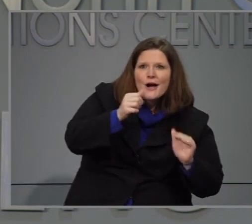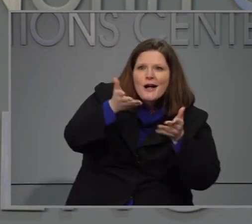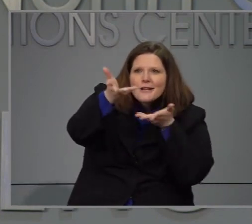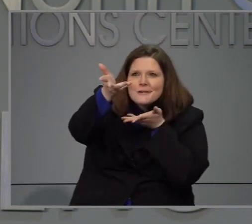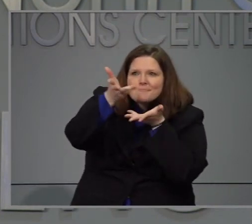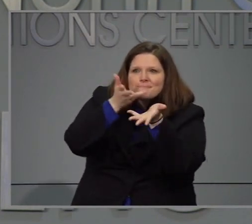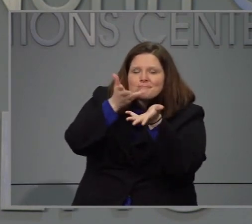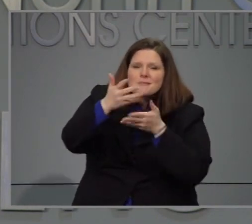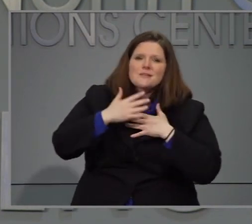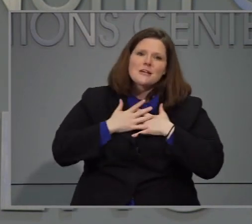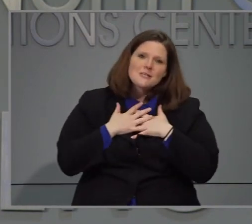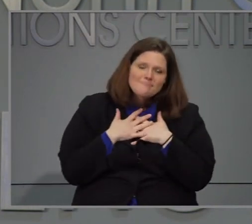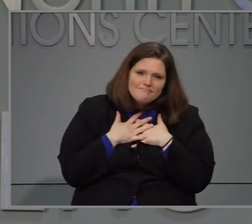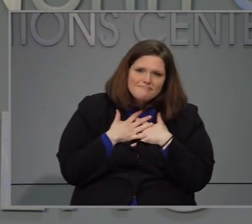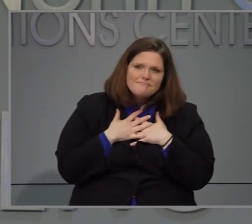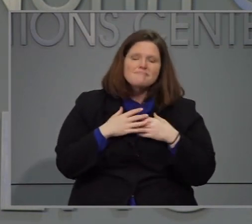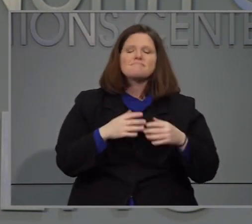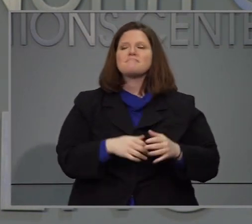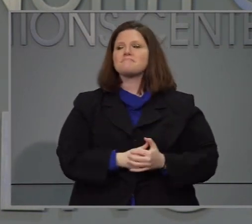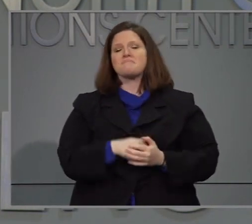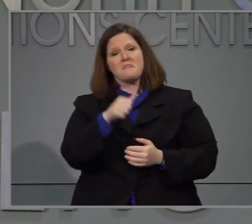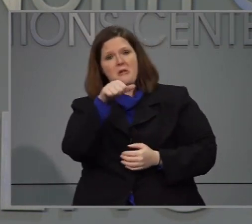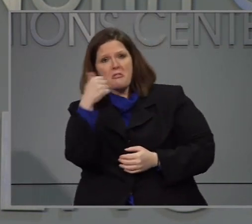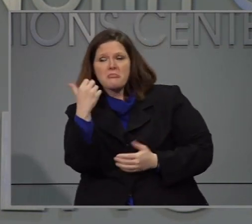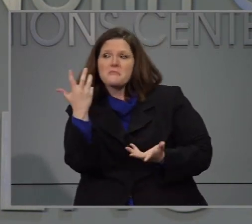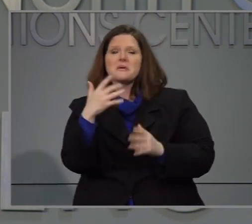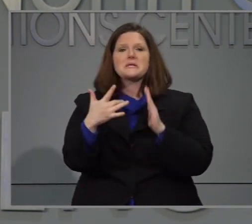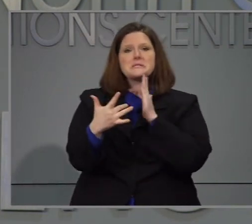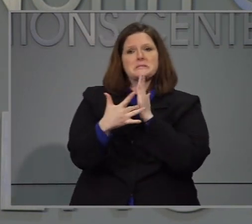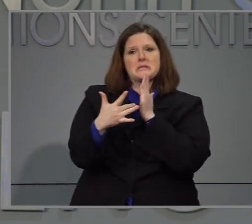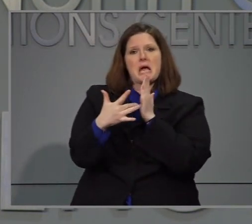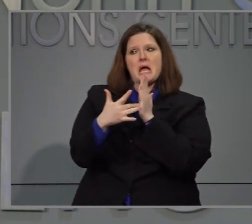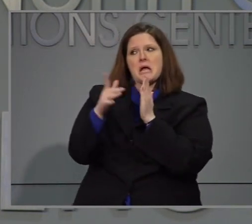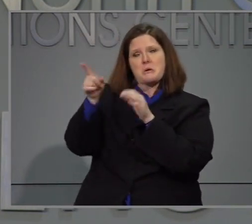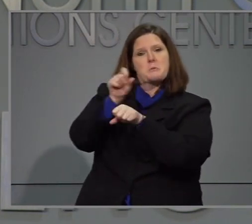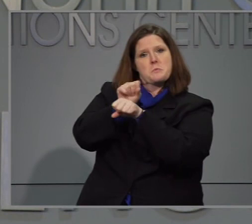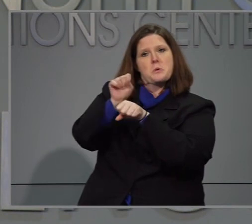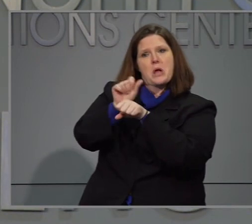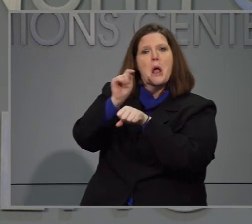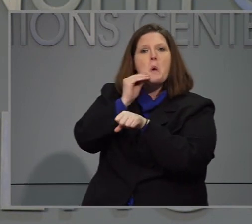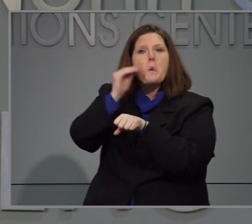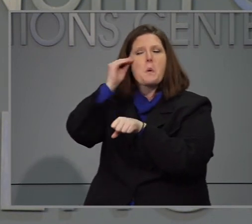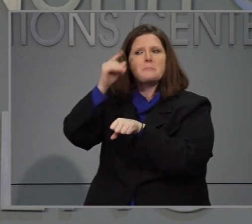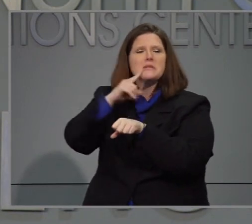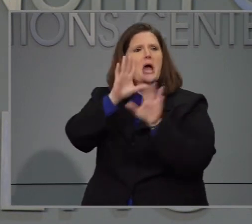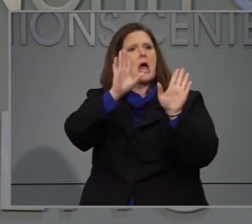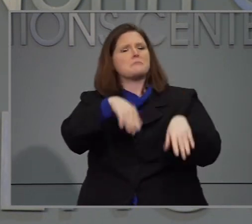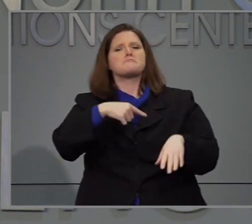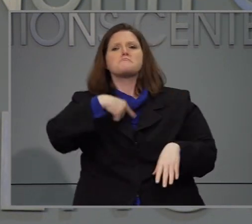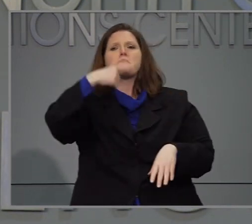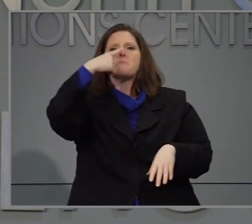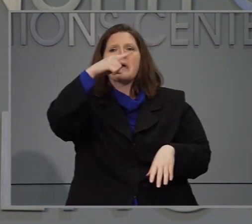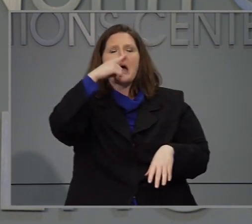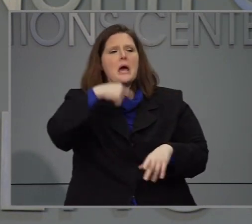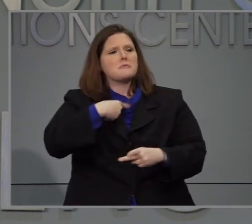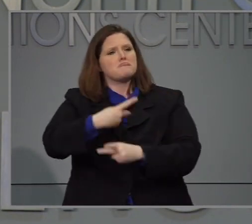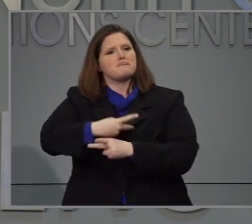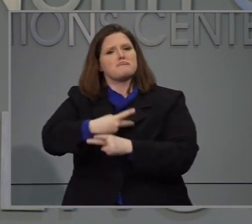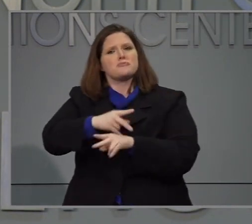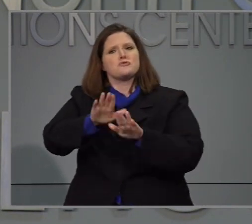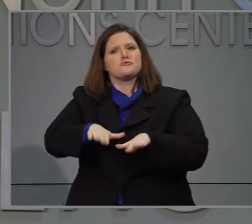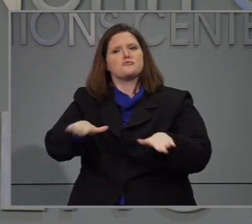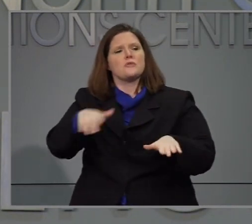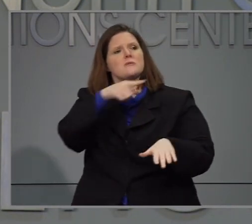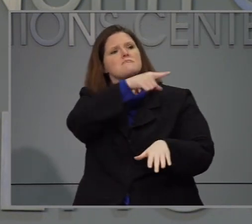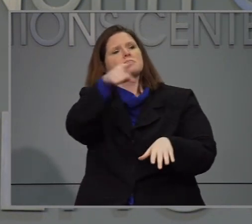que la quiera. Aprecio el trabajo de alguien que está en su casa y están